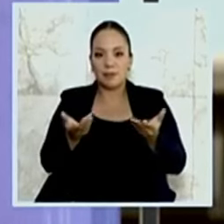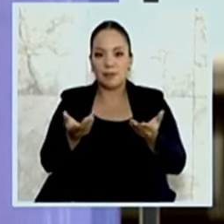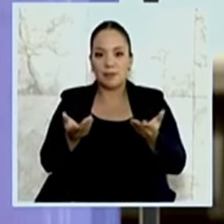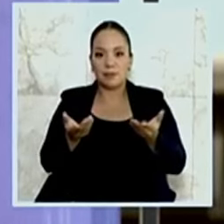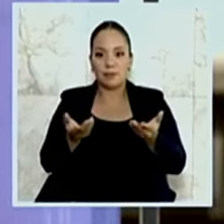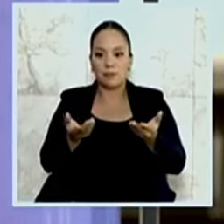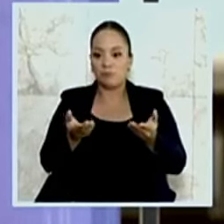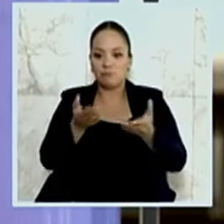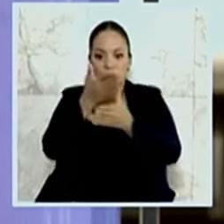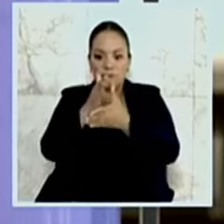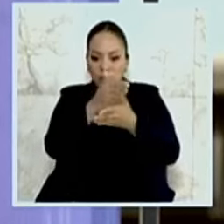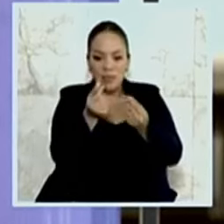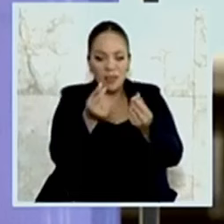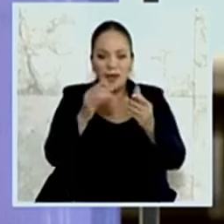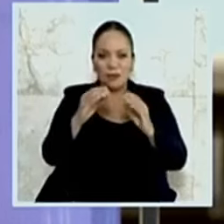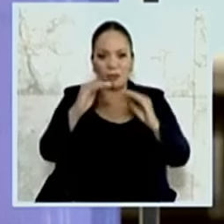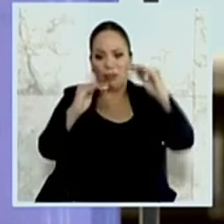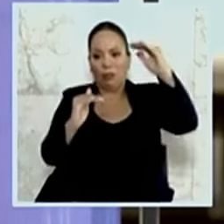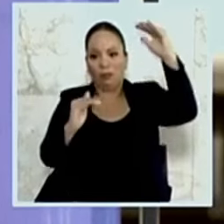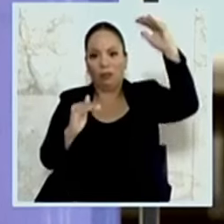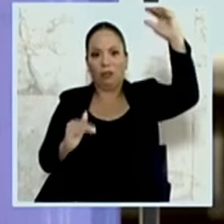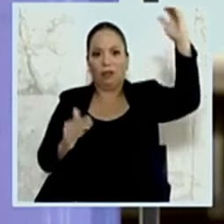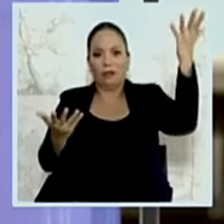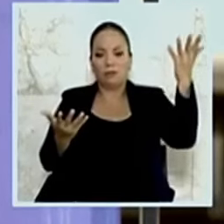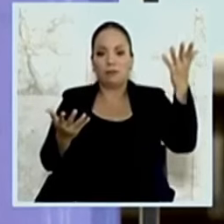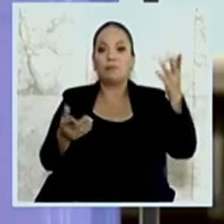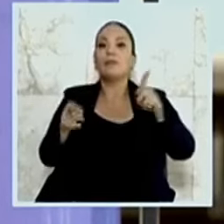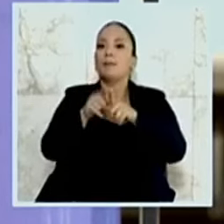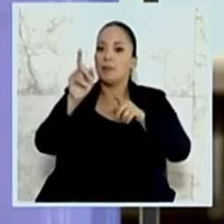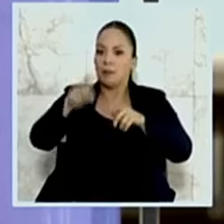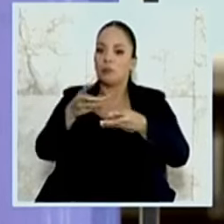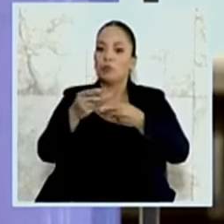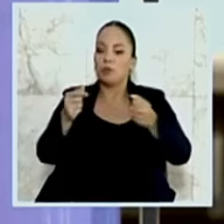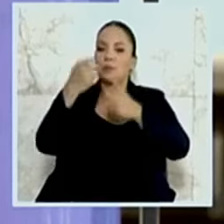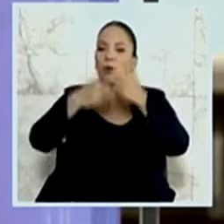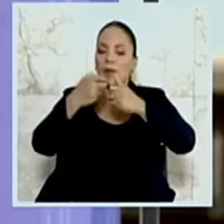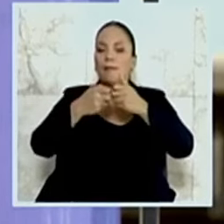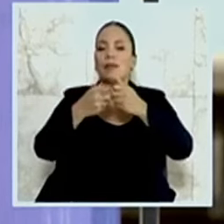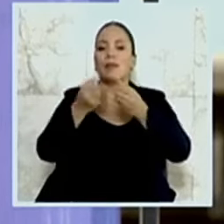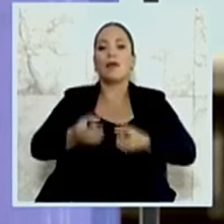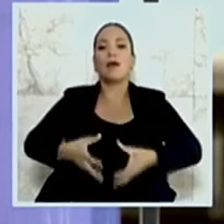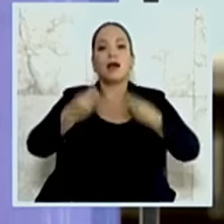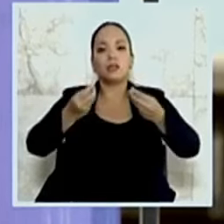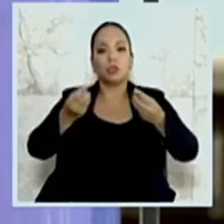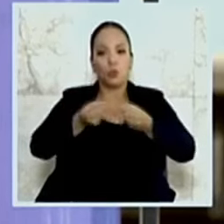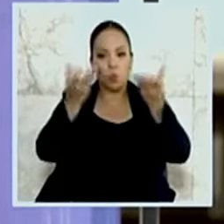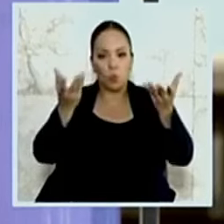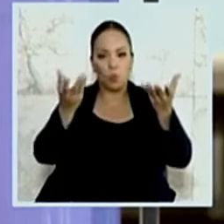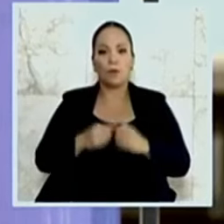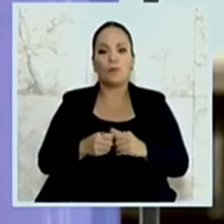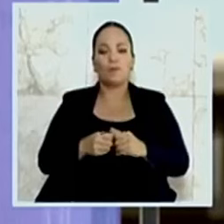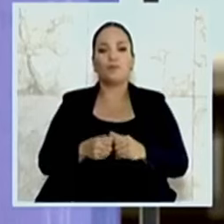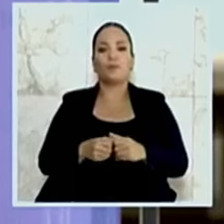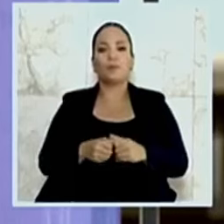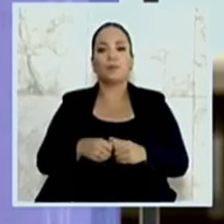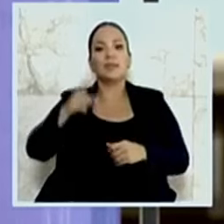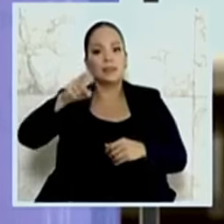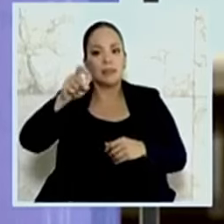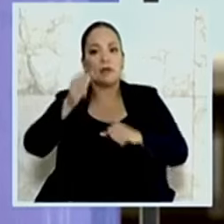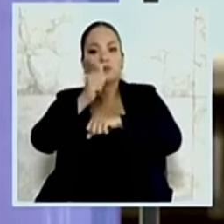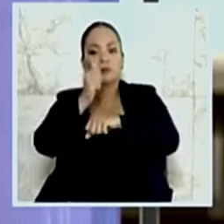sistema tributario, como la injusticia tributaria que tiene este país, que ha hecho que la distribución del ingreso se empeore,